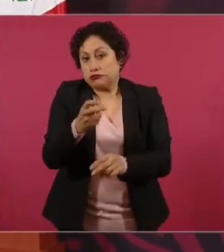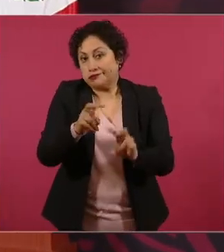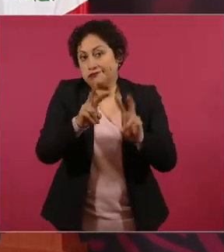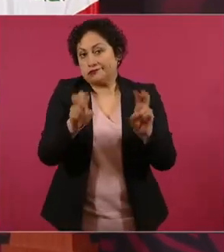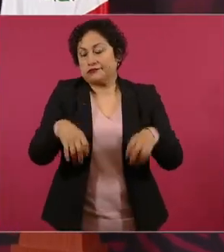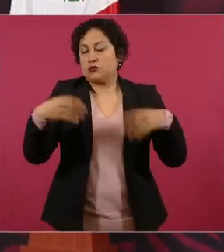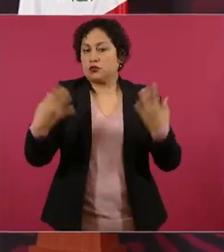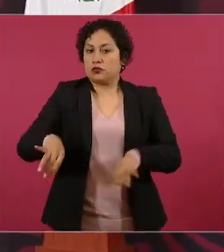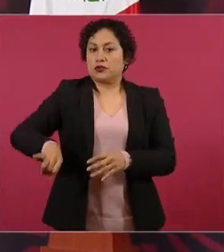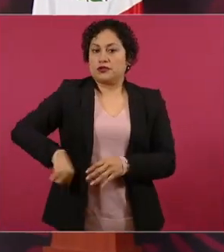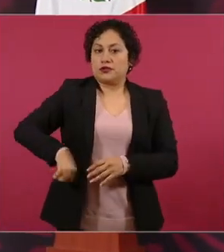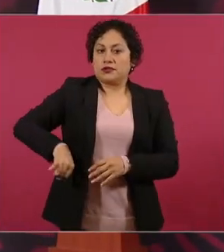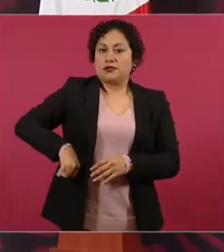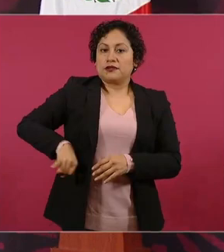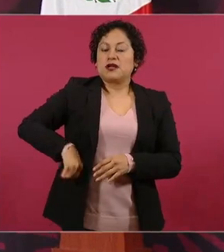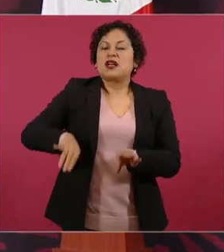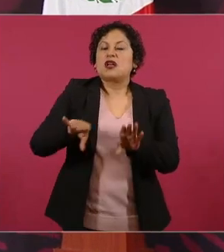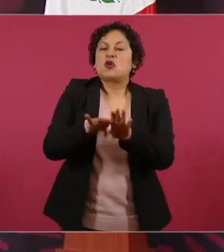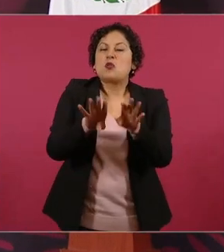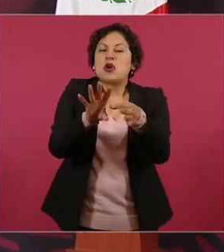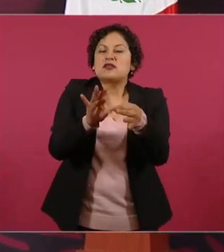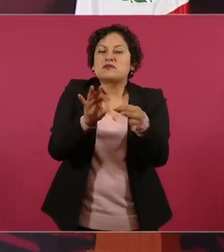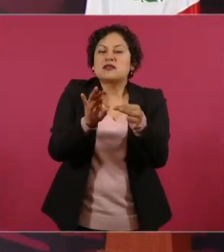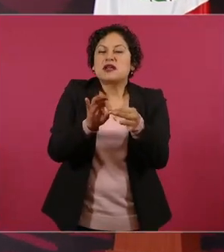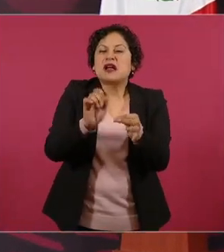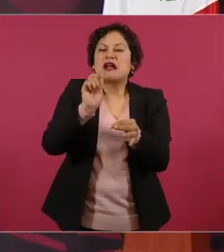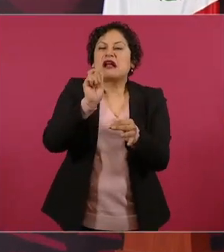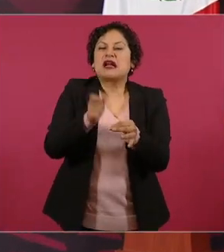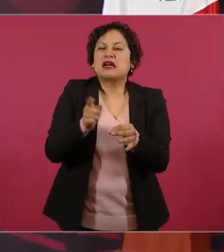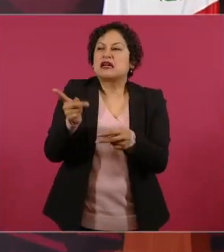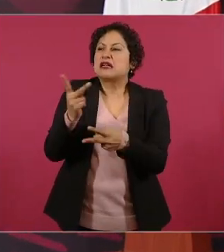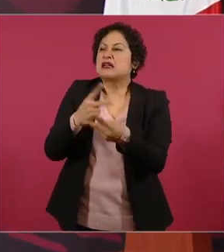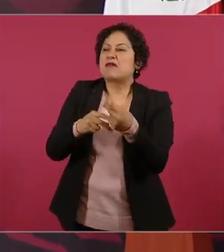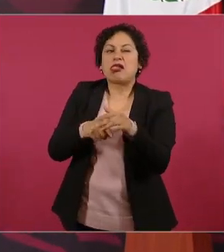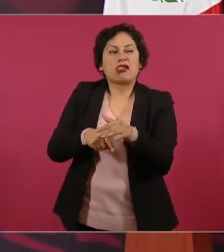llevan a cabo el hackeo, ¿sí?